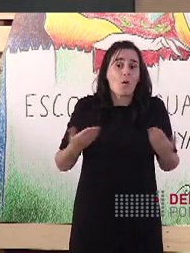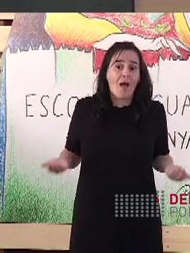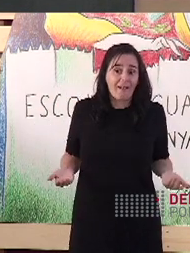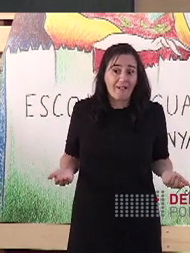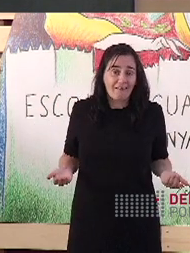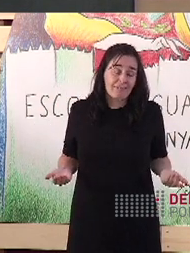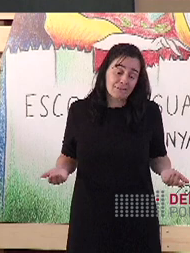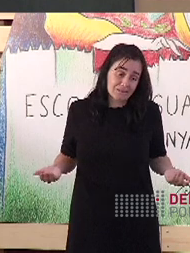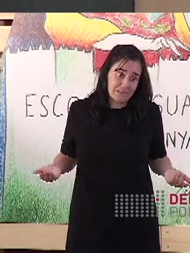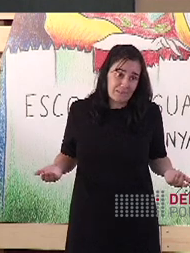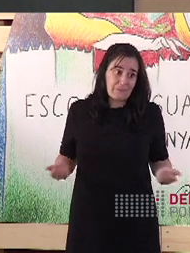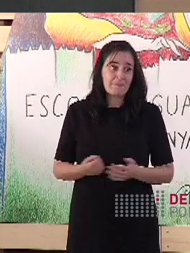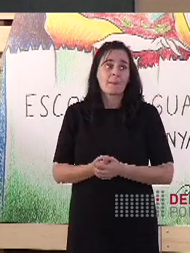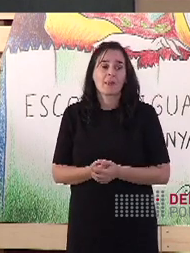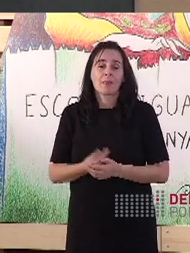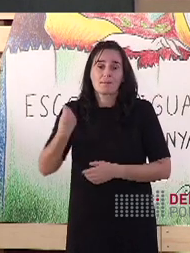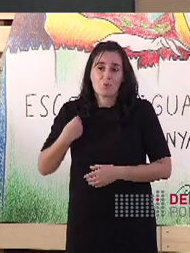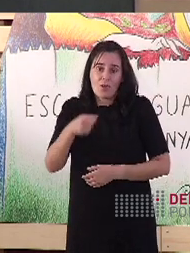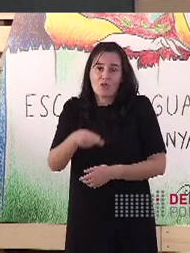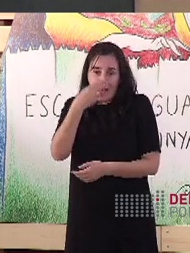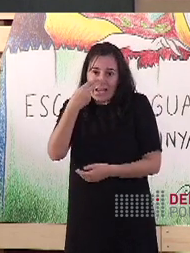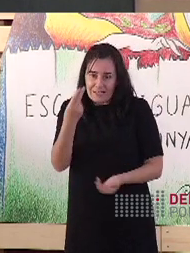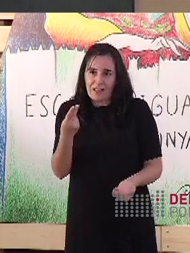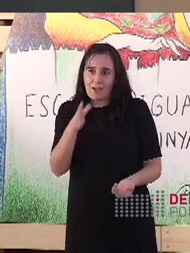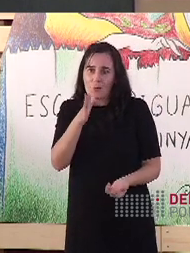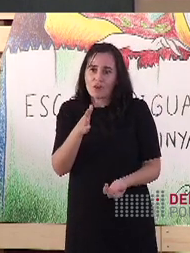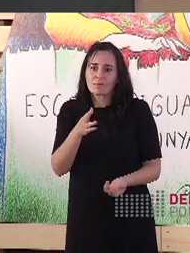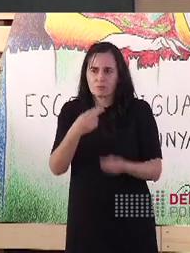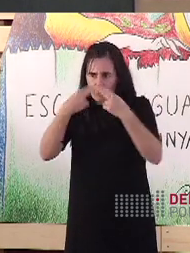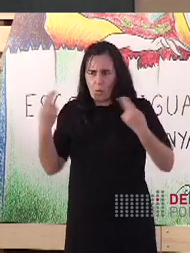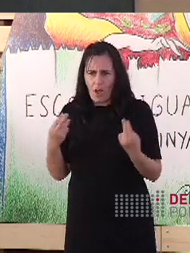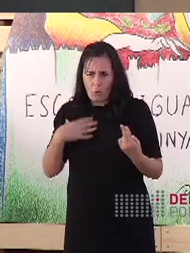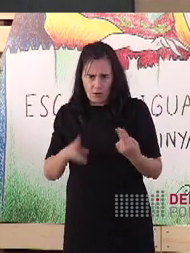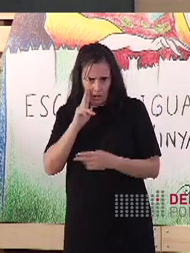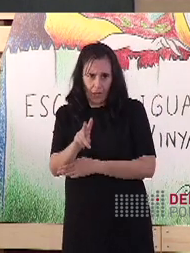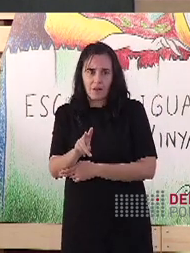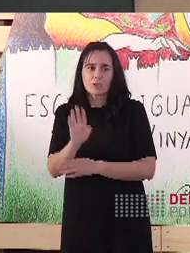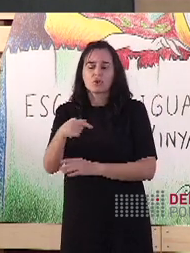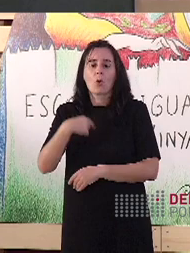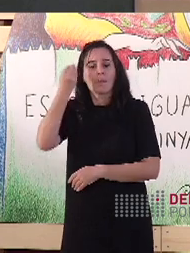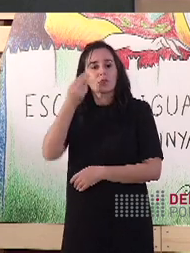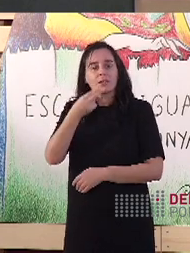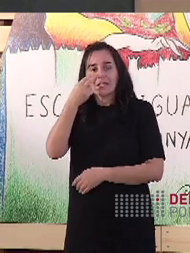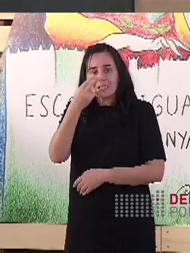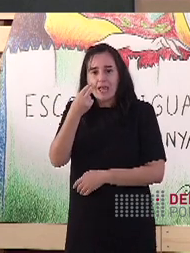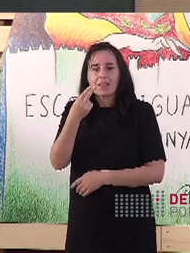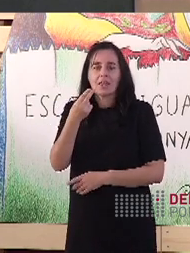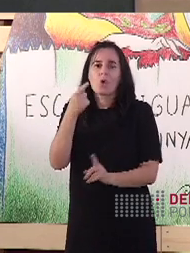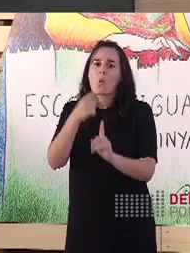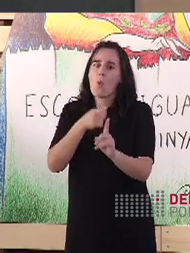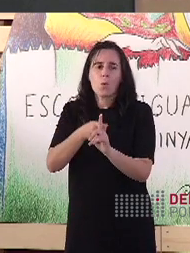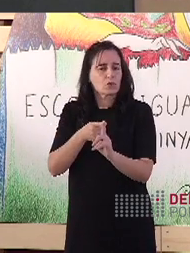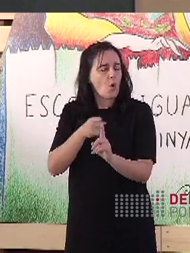Bueno, es muy interesante este estudio, diversas cosas, está publicado, lo podéis ver, pero creo que es muy interesante saber el uso tan extendido que hay